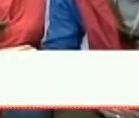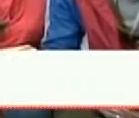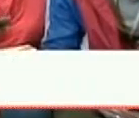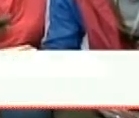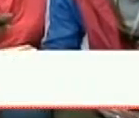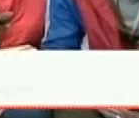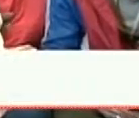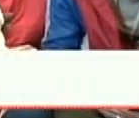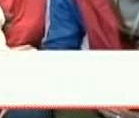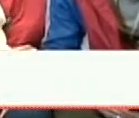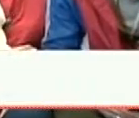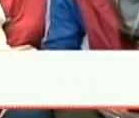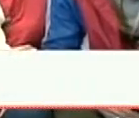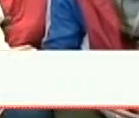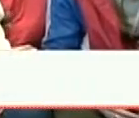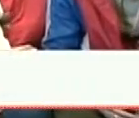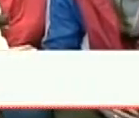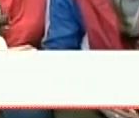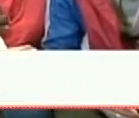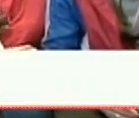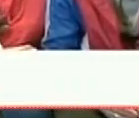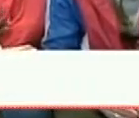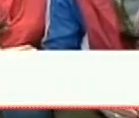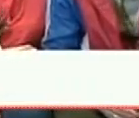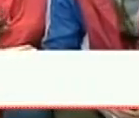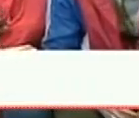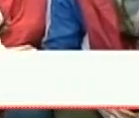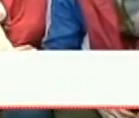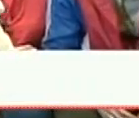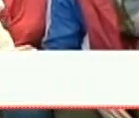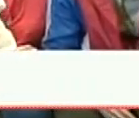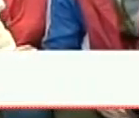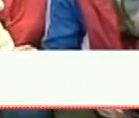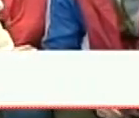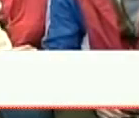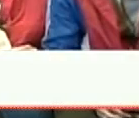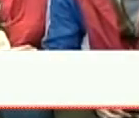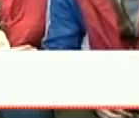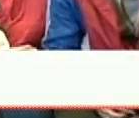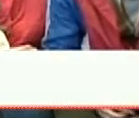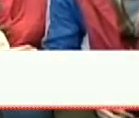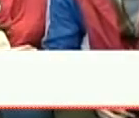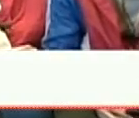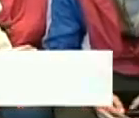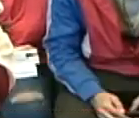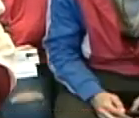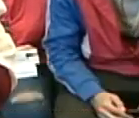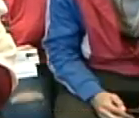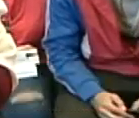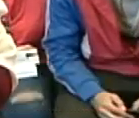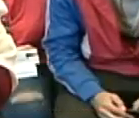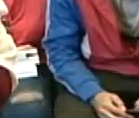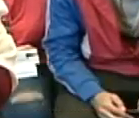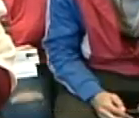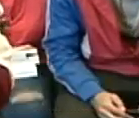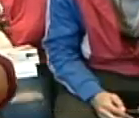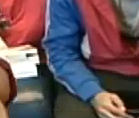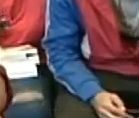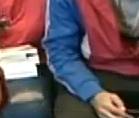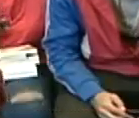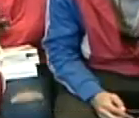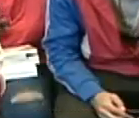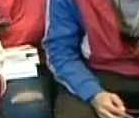establecemos desde el Hotel Alba Caracas, donde continúa el desarrollo de este Congreso Internacional de Jóvenes y Estudiantes por la Paz y la Solidaridad de los